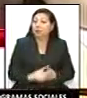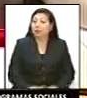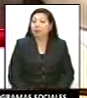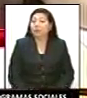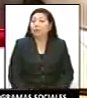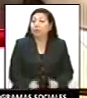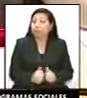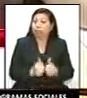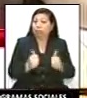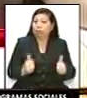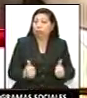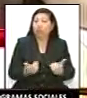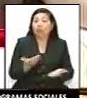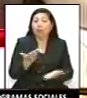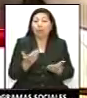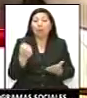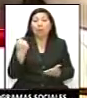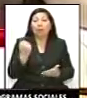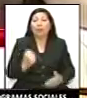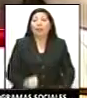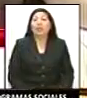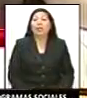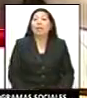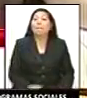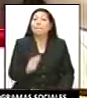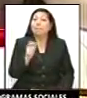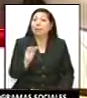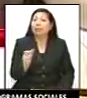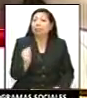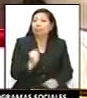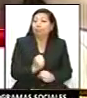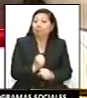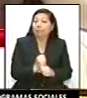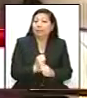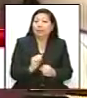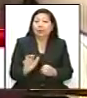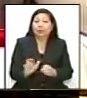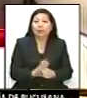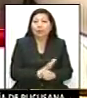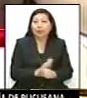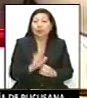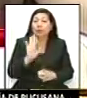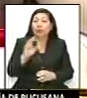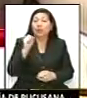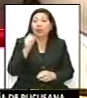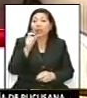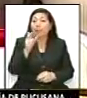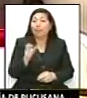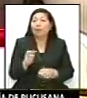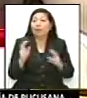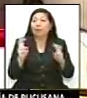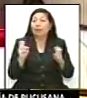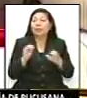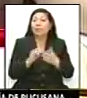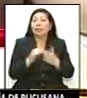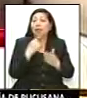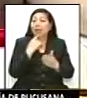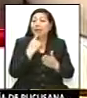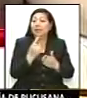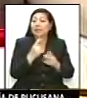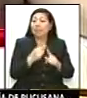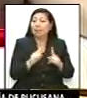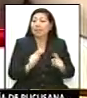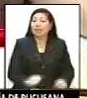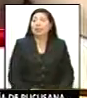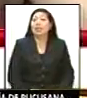una separación, un equilibrio de poderes, los ciudadanos ejercen cabalmente los derechos ciudadanos que el texto les reconoce, y